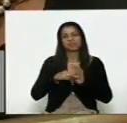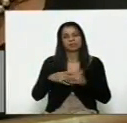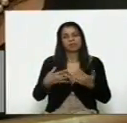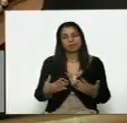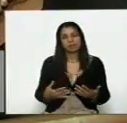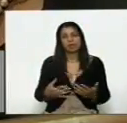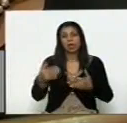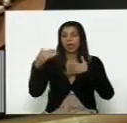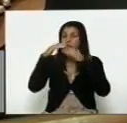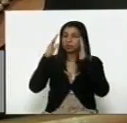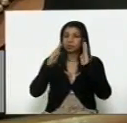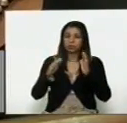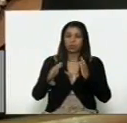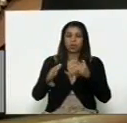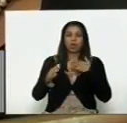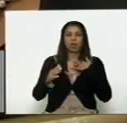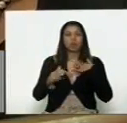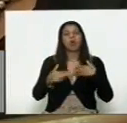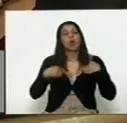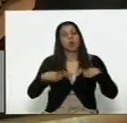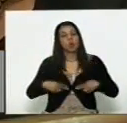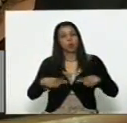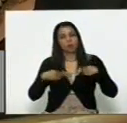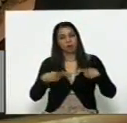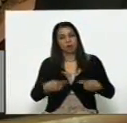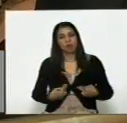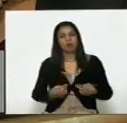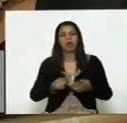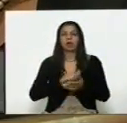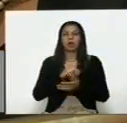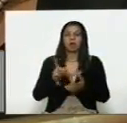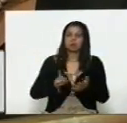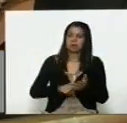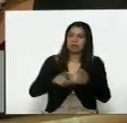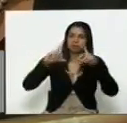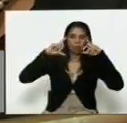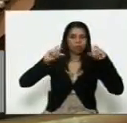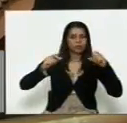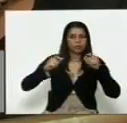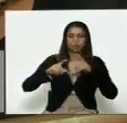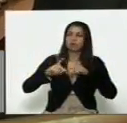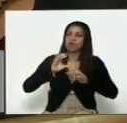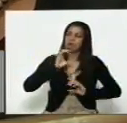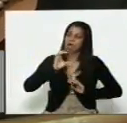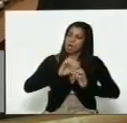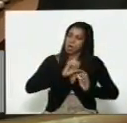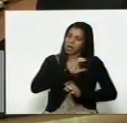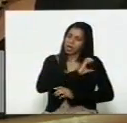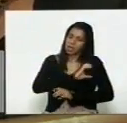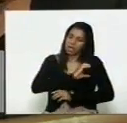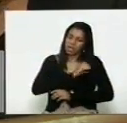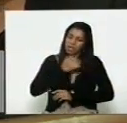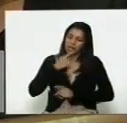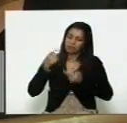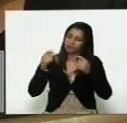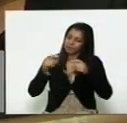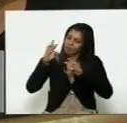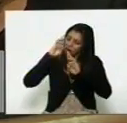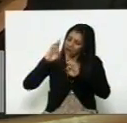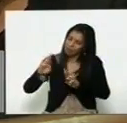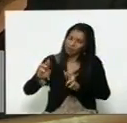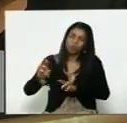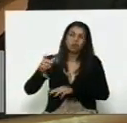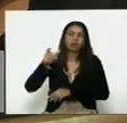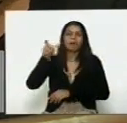una atención humanizada, profesional y ética, a un trato digno y respetuoso,